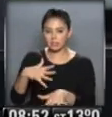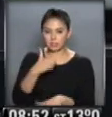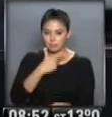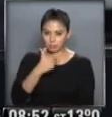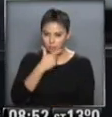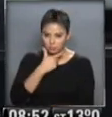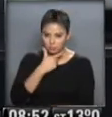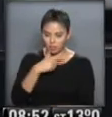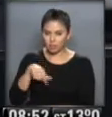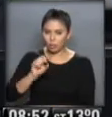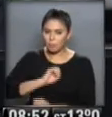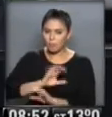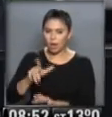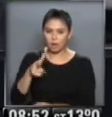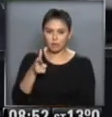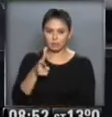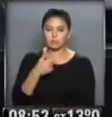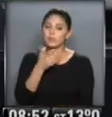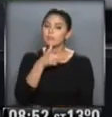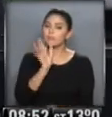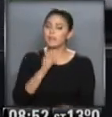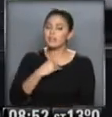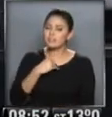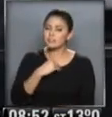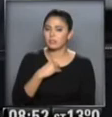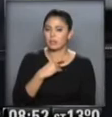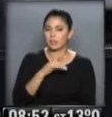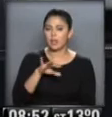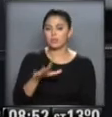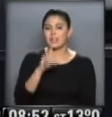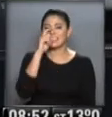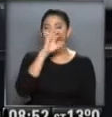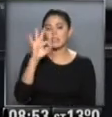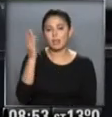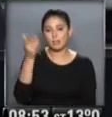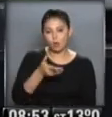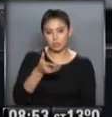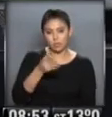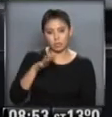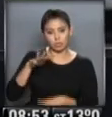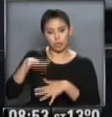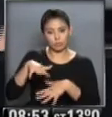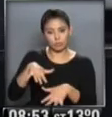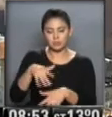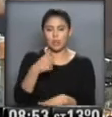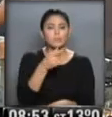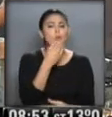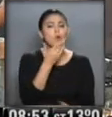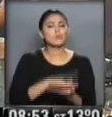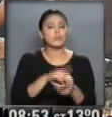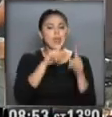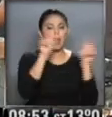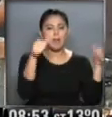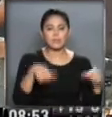de los más bravos, aunque me da la sensación que esto abarca un 70% de hinchas de Racing. De los afiches, otros no. Hablás, exactamente, de